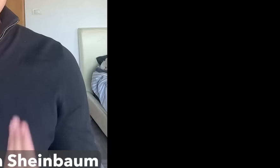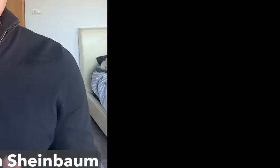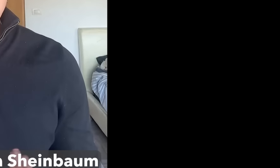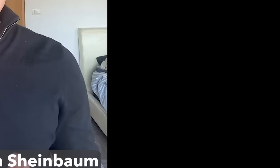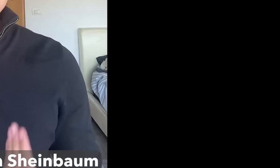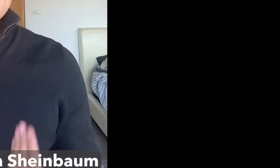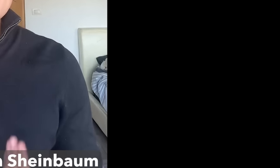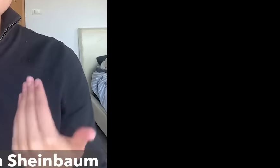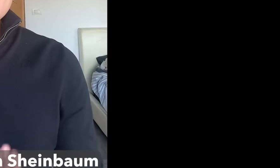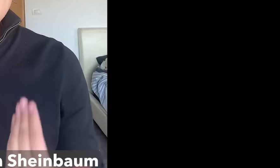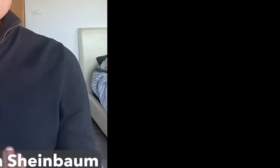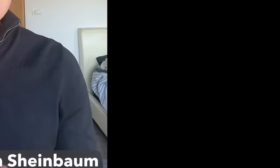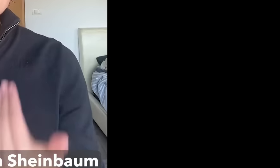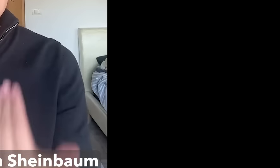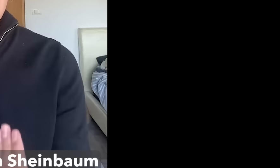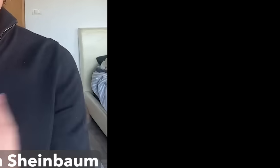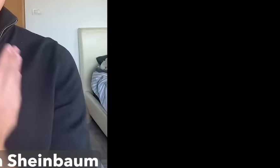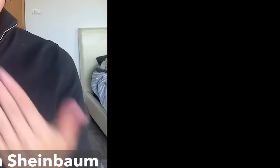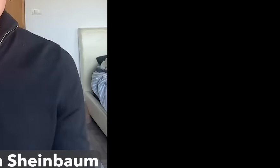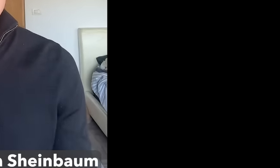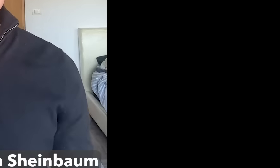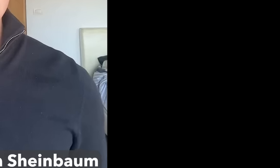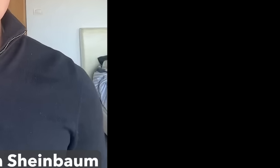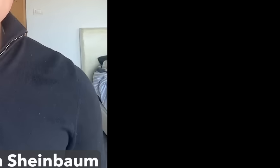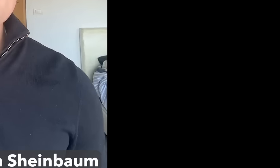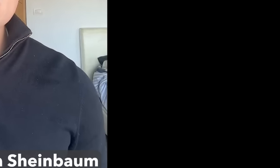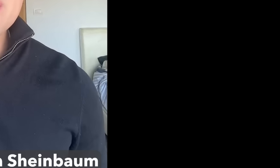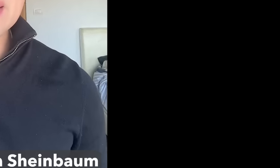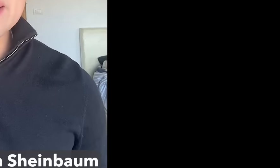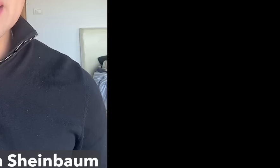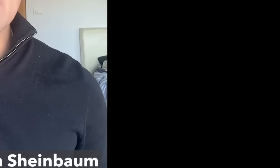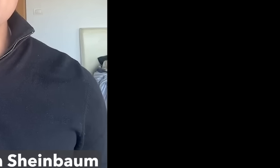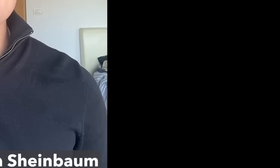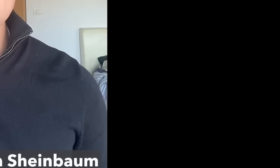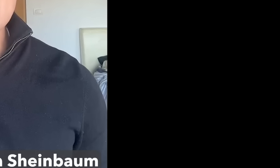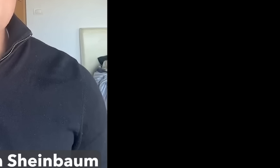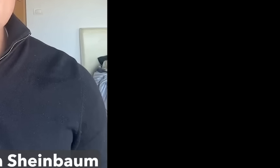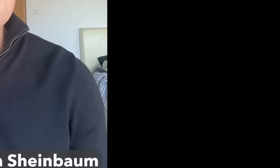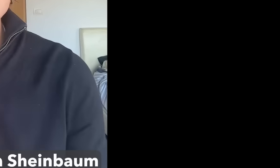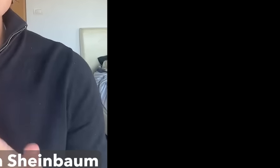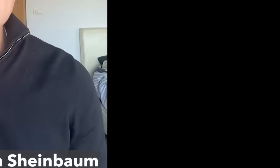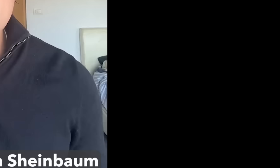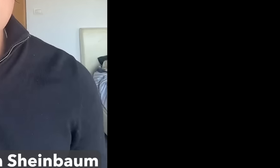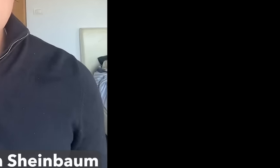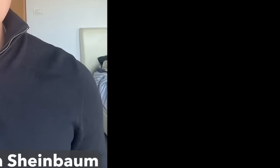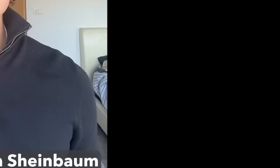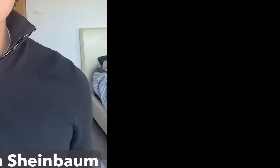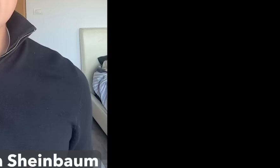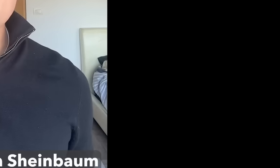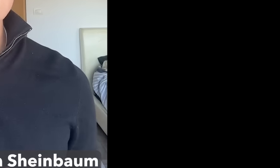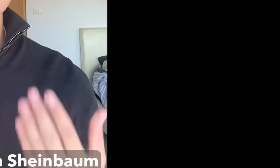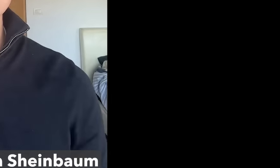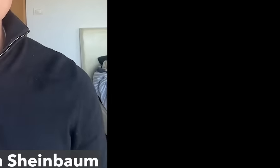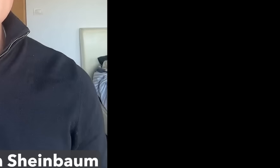No nos vamos a dejar, porque por quienes tienen que ir es por los criminales, por nadie más. Me duele profundamente tener que dejar a mi familia y a mi hogar, pero ¿qué opción tengo?